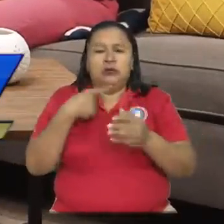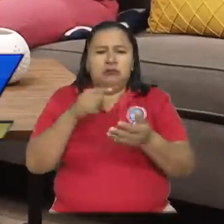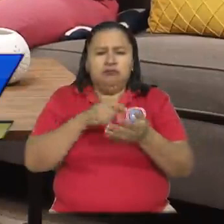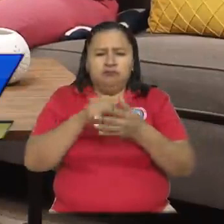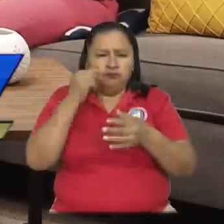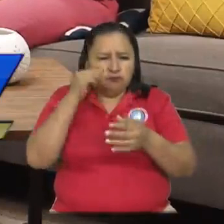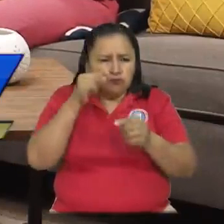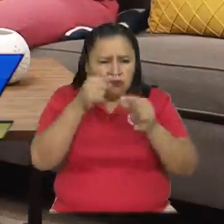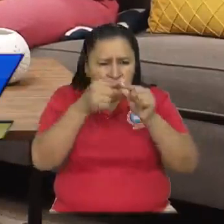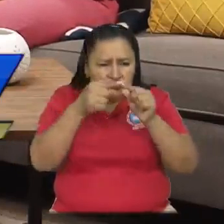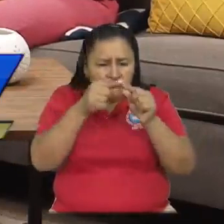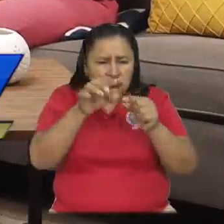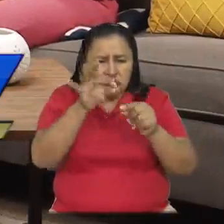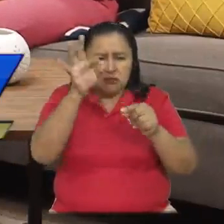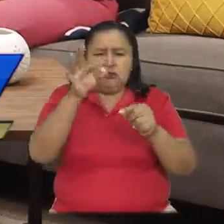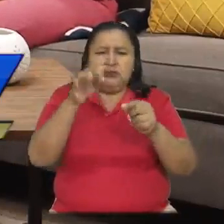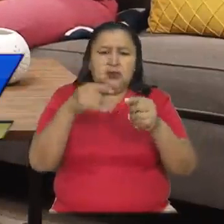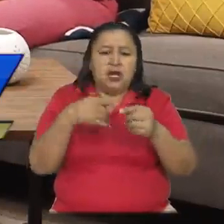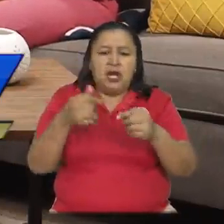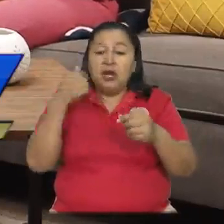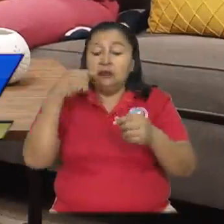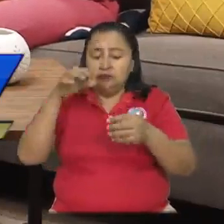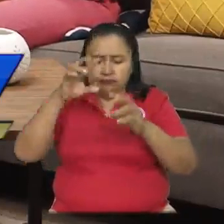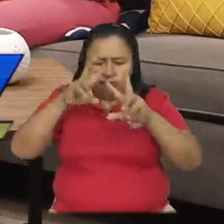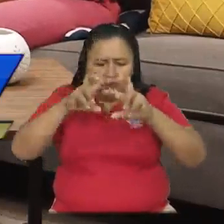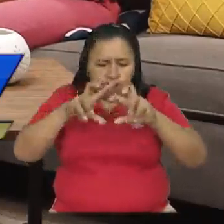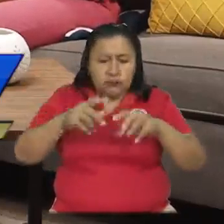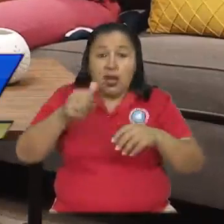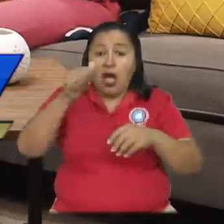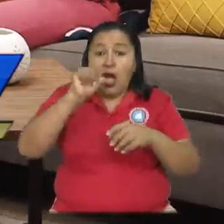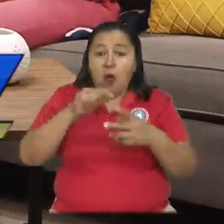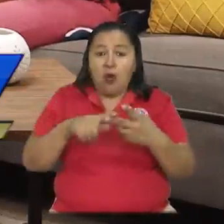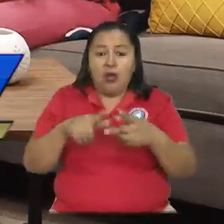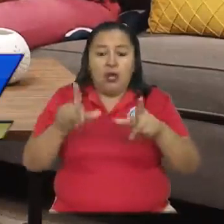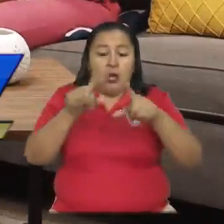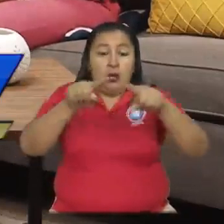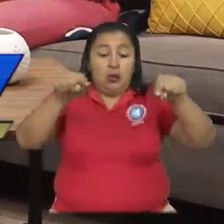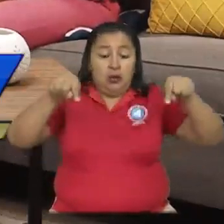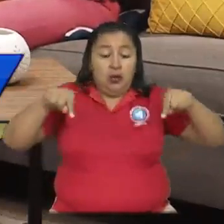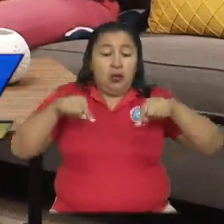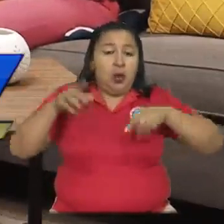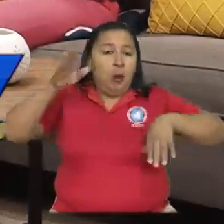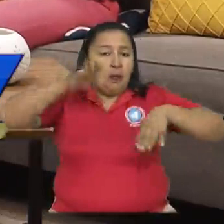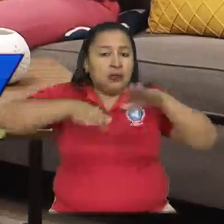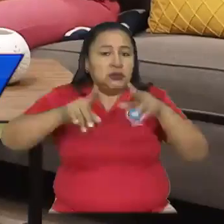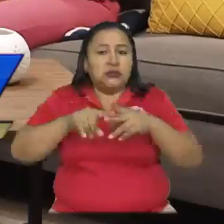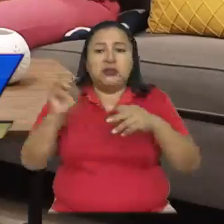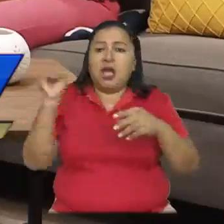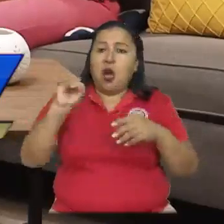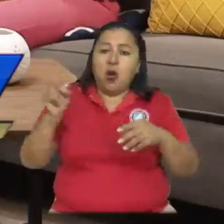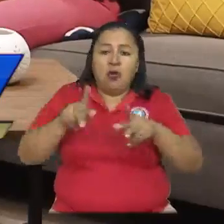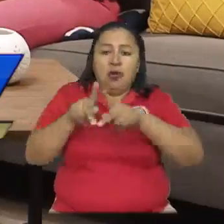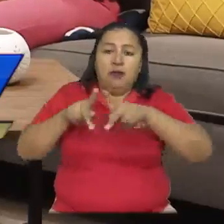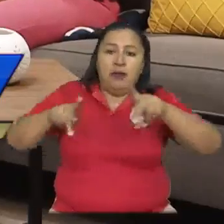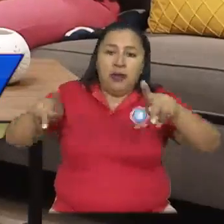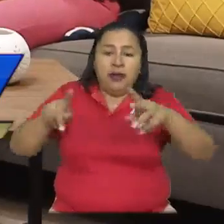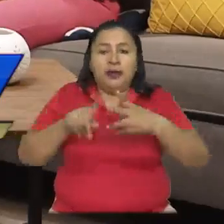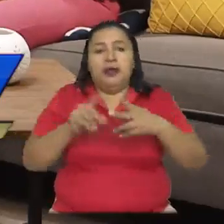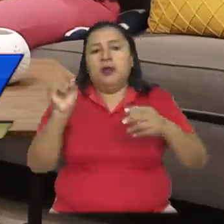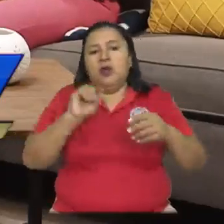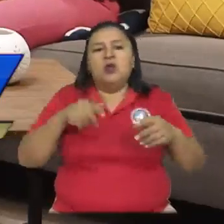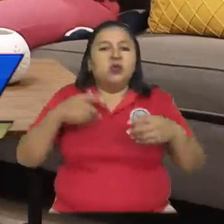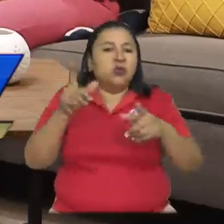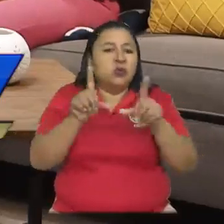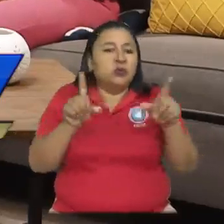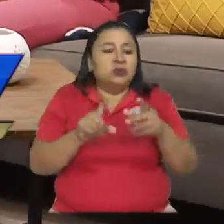estudios de la calidad del agua desde las piscinas, los diferentes balnearios, las playas en el país, donde